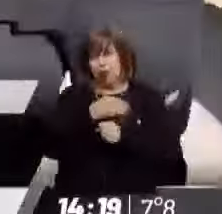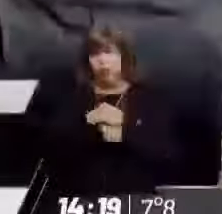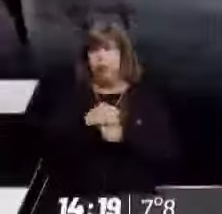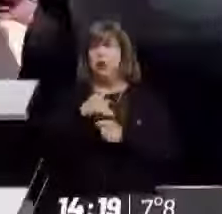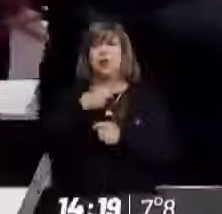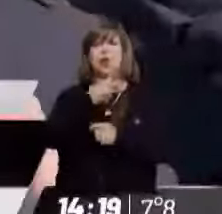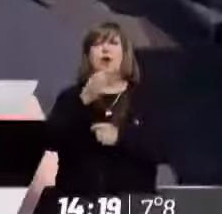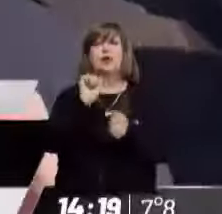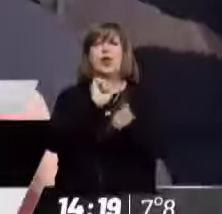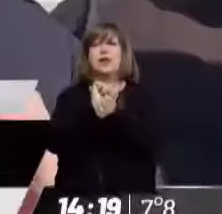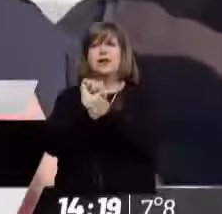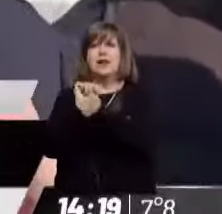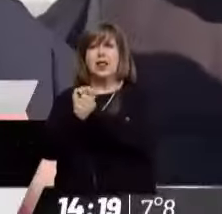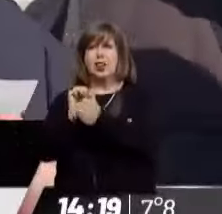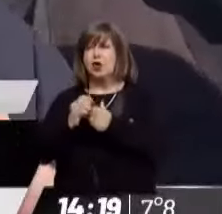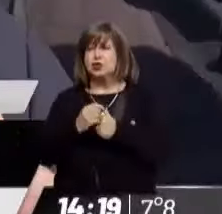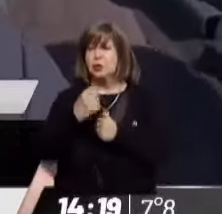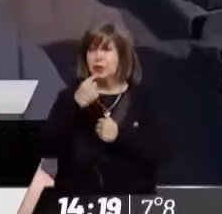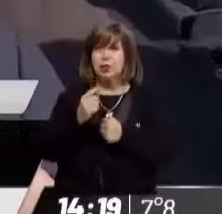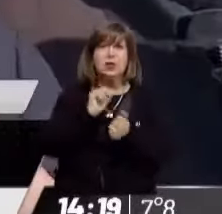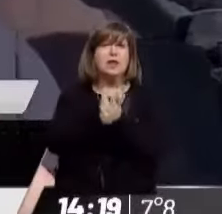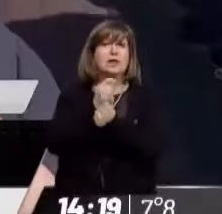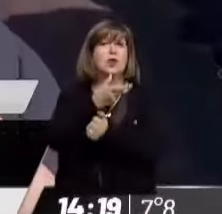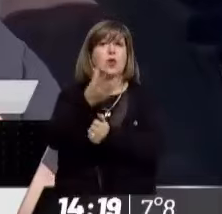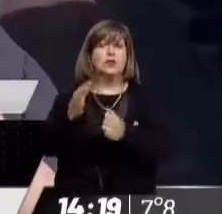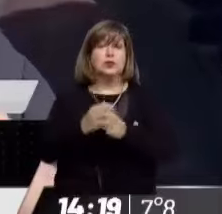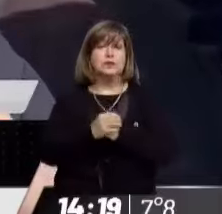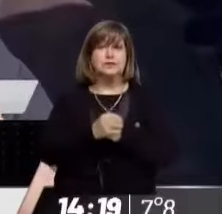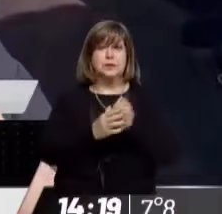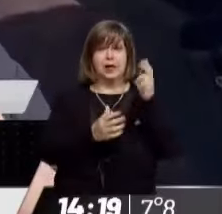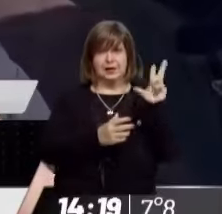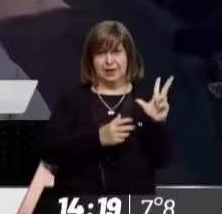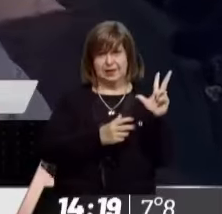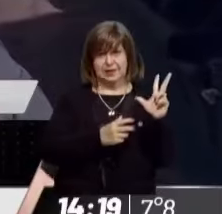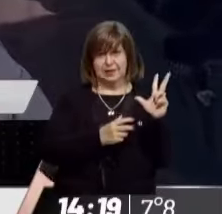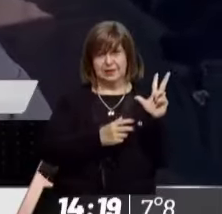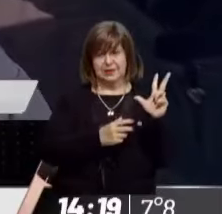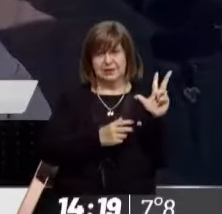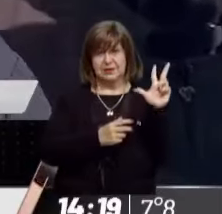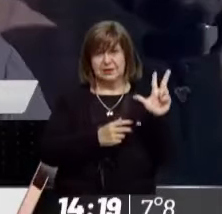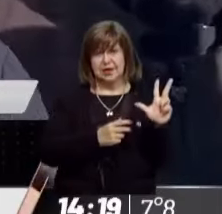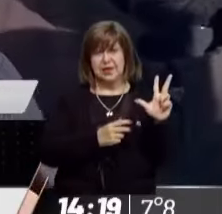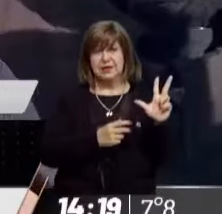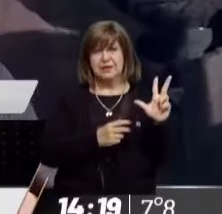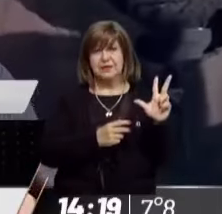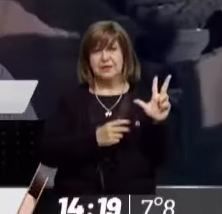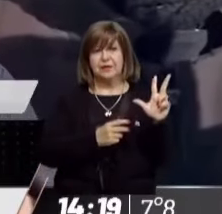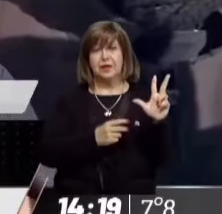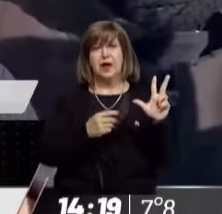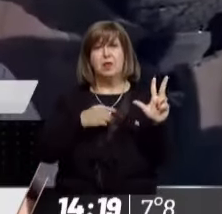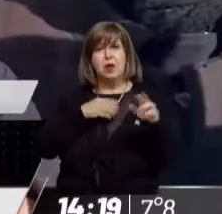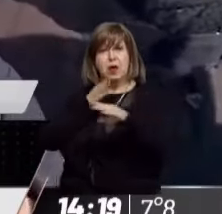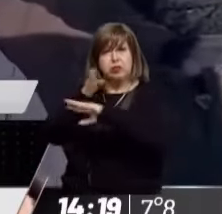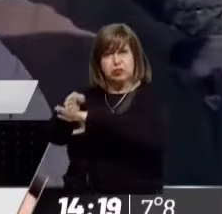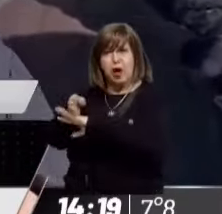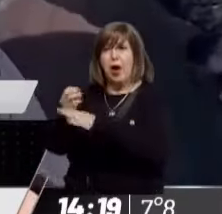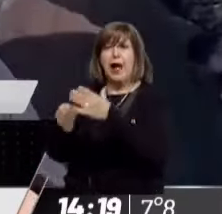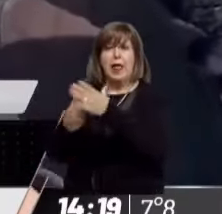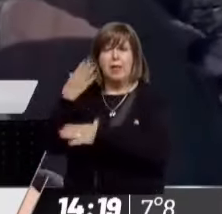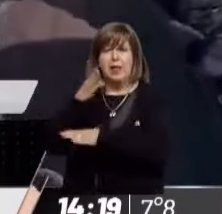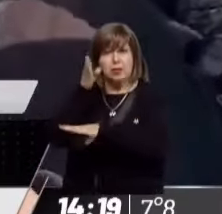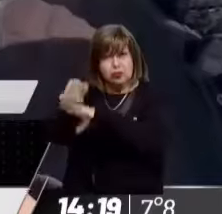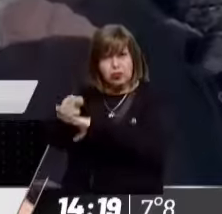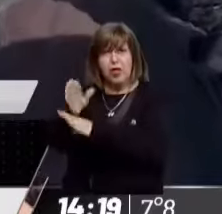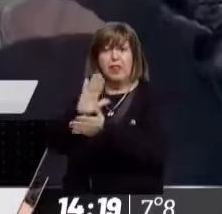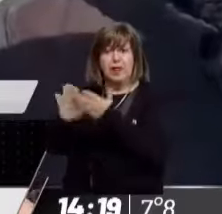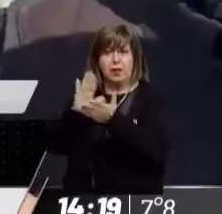Cuántos detenidos ahora detenidos hay tres hay tres detenidos que se metieron en el transcurso de la mañana que